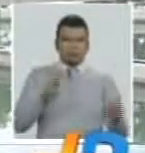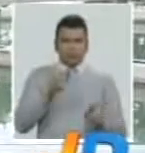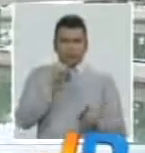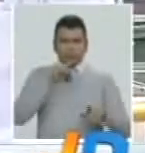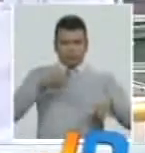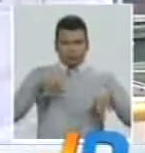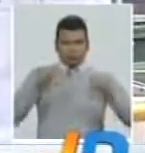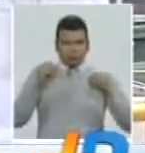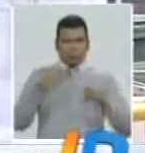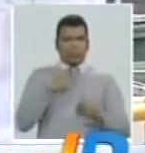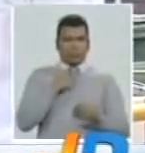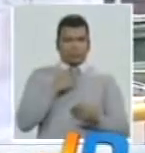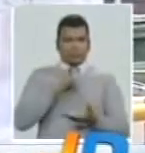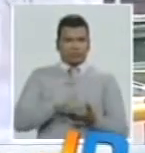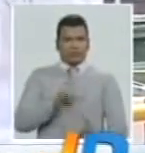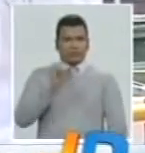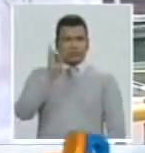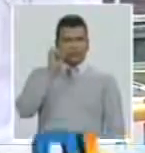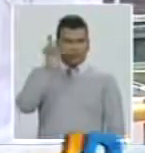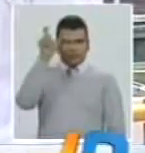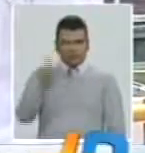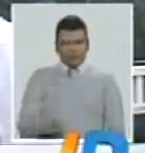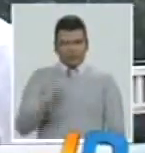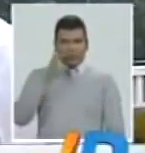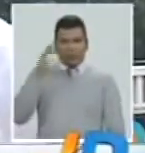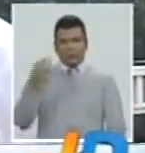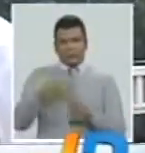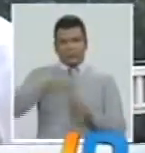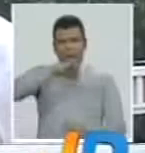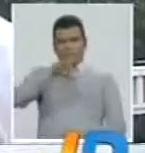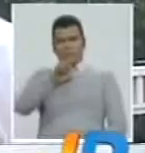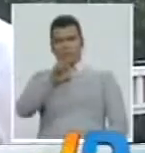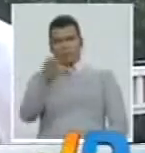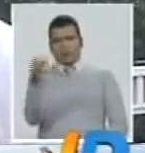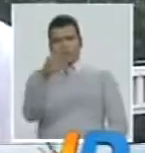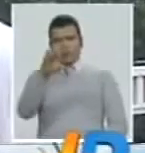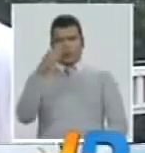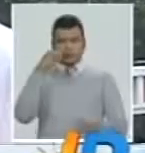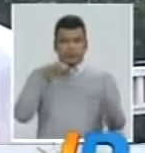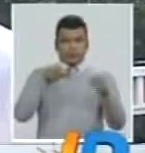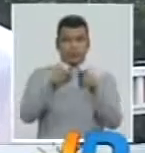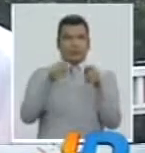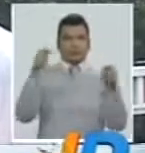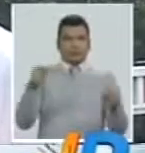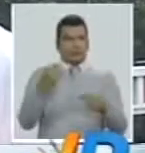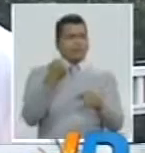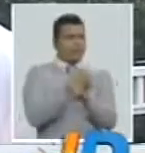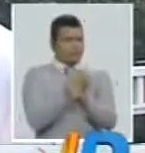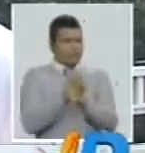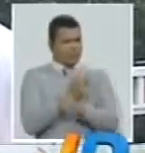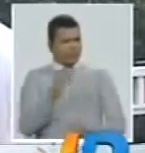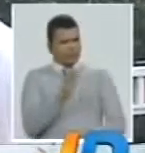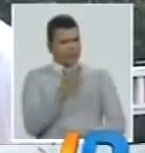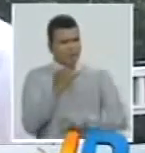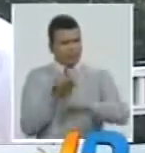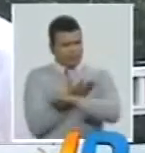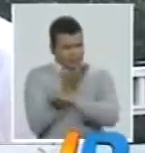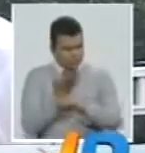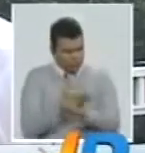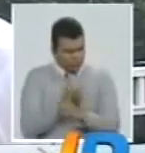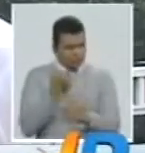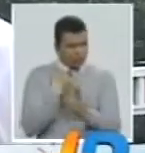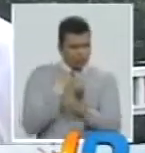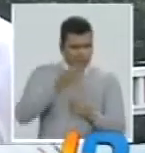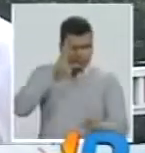servicio, según lo explicó el ingeniero Jorge Hernán Alarcón. Este es un trabajo que se hace aproximadamente en 5 horas, que es el tiempo que estima